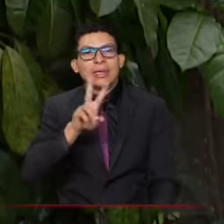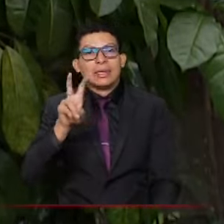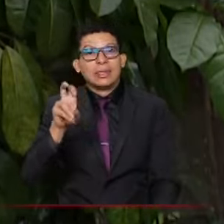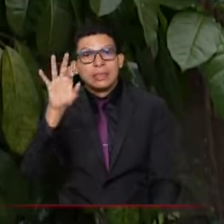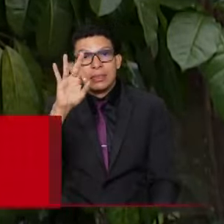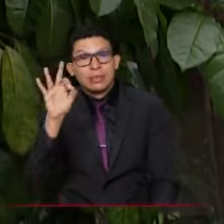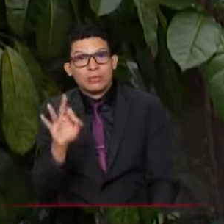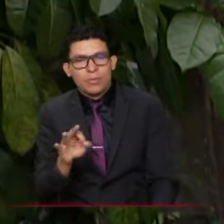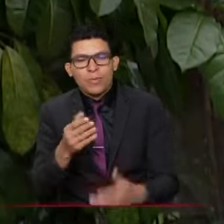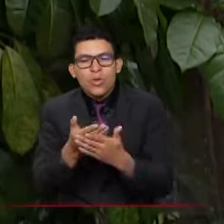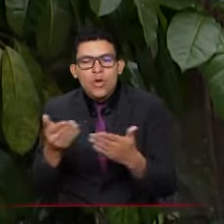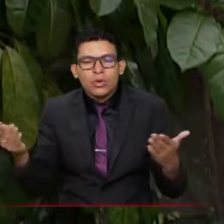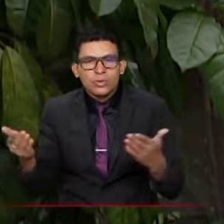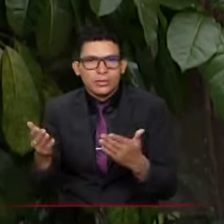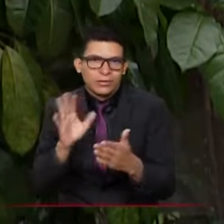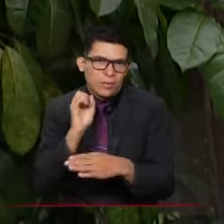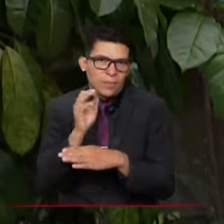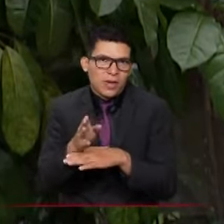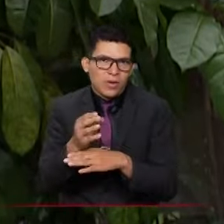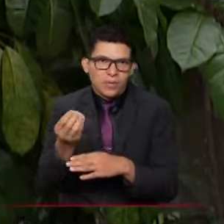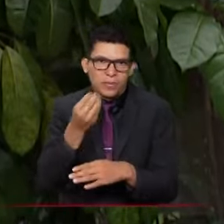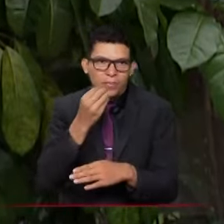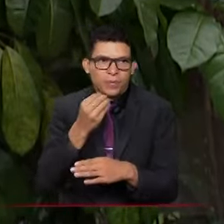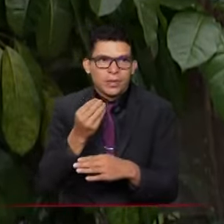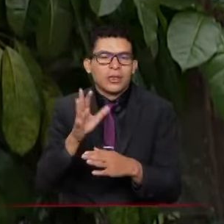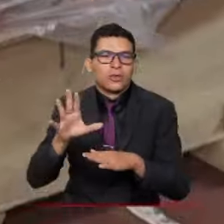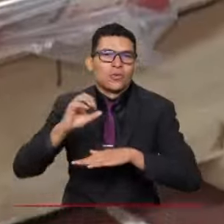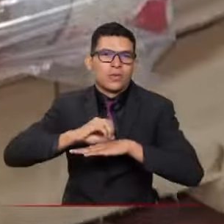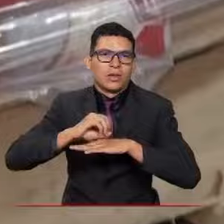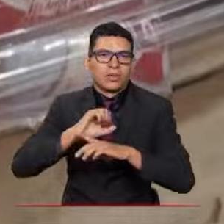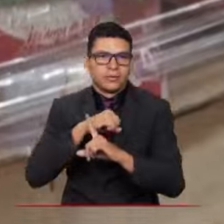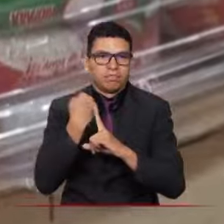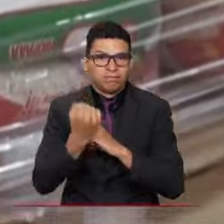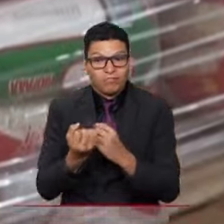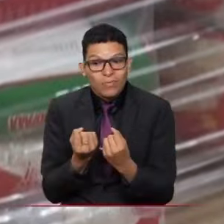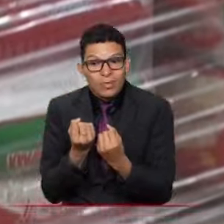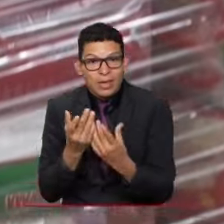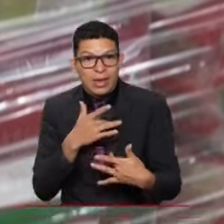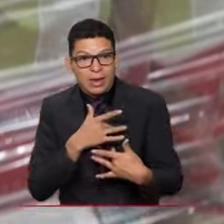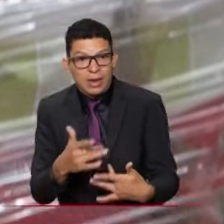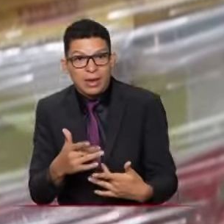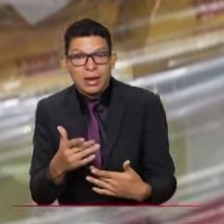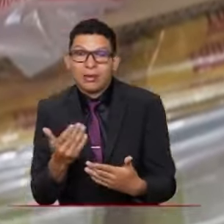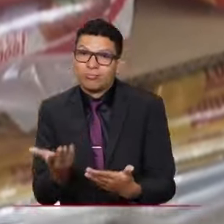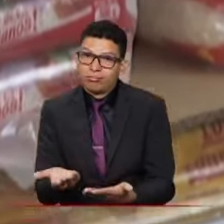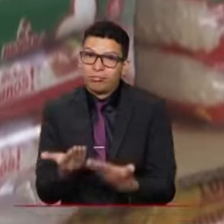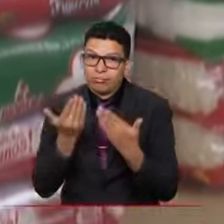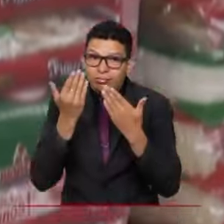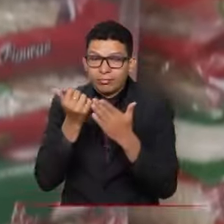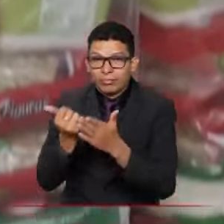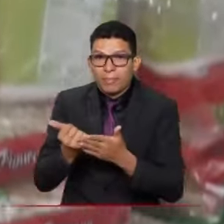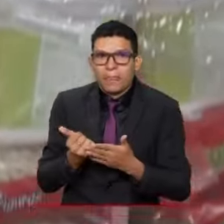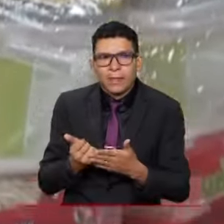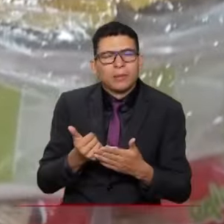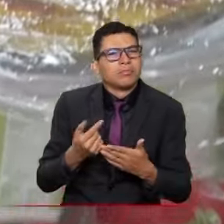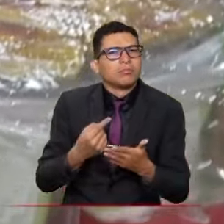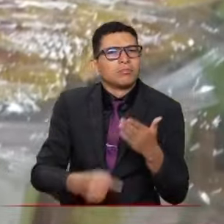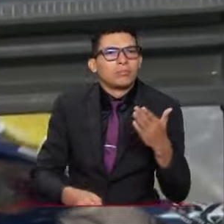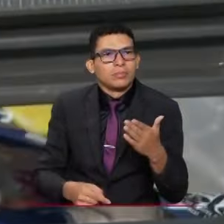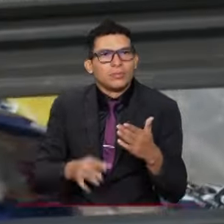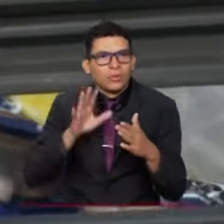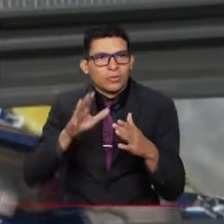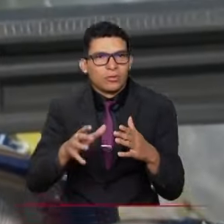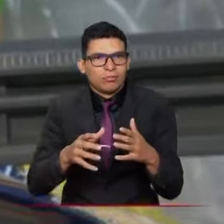servicios que usted regale a los bancos de alimentos o a las organizaciones sociales. Eso es un gran avance porque eso va a incentivar realmente a que productores